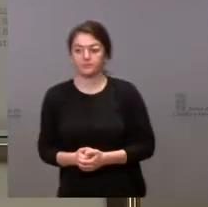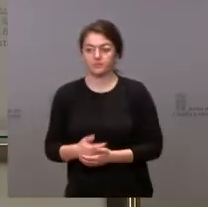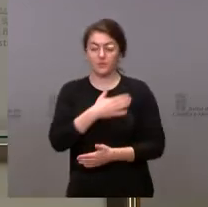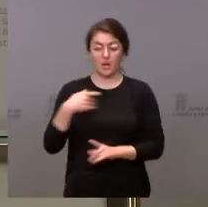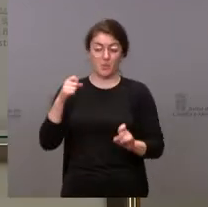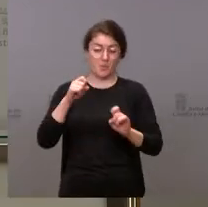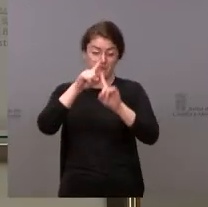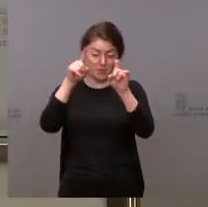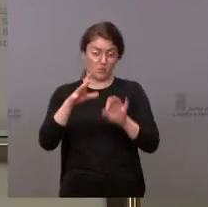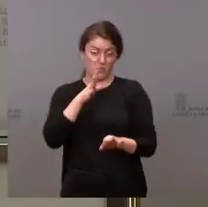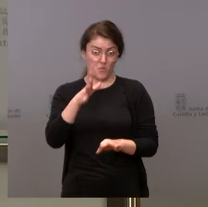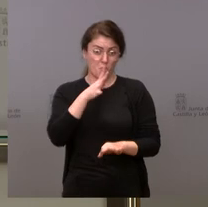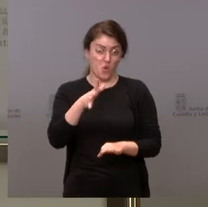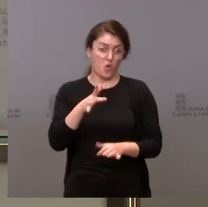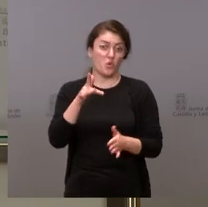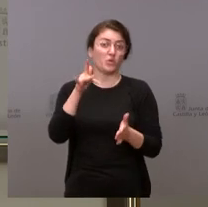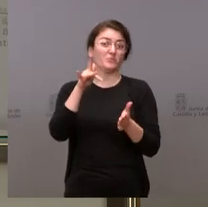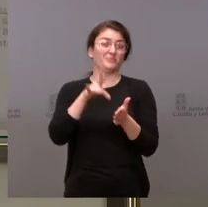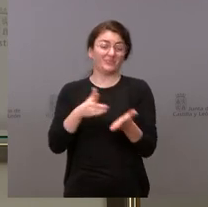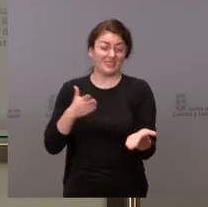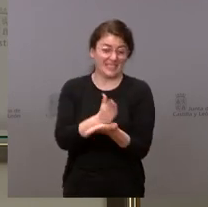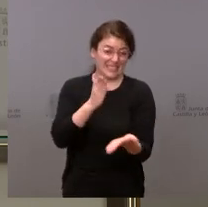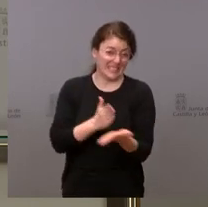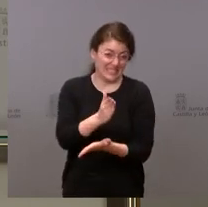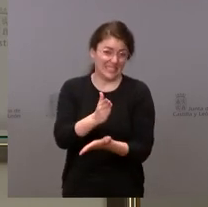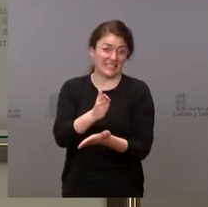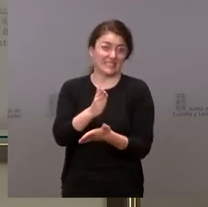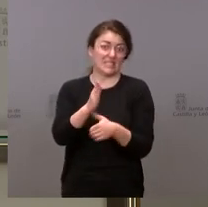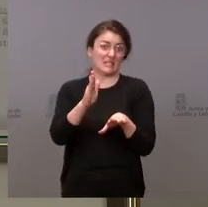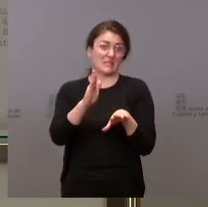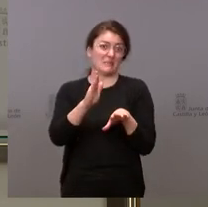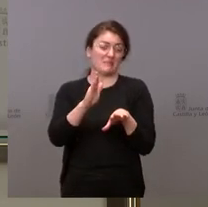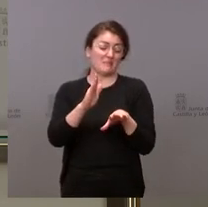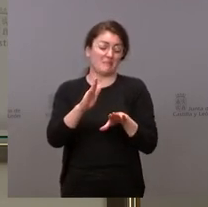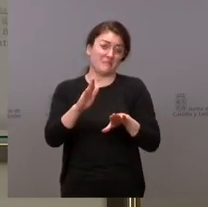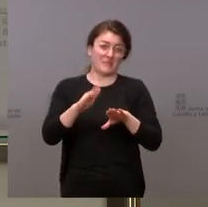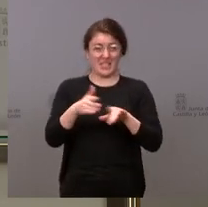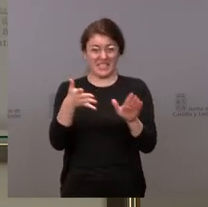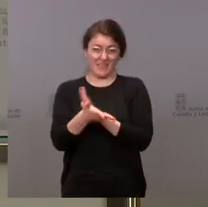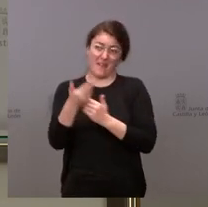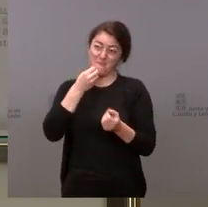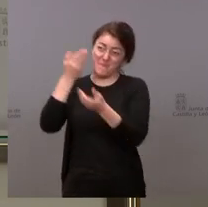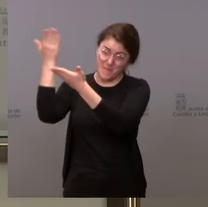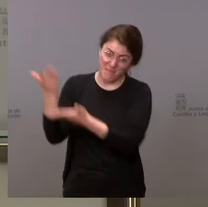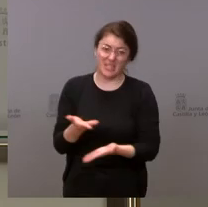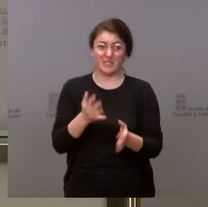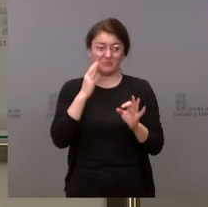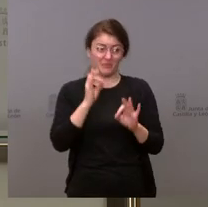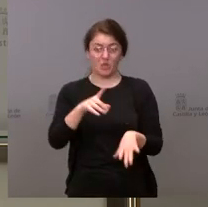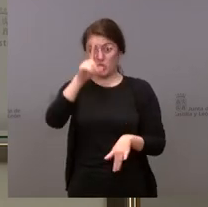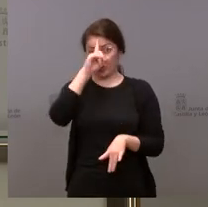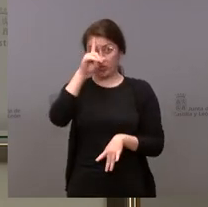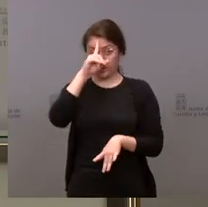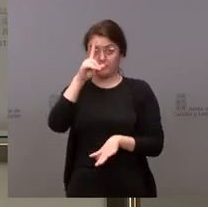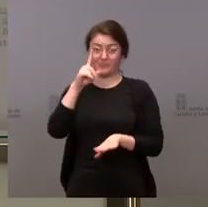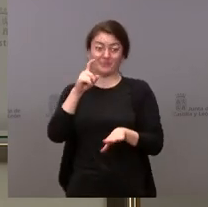y pegas entonces ser bienvenidos no sé hasta qué punto nos puede detallar qué tipo de colaboración se les ha